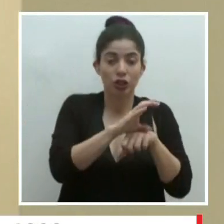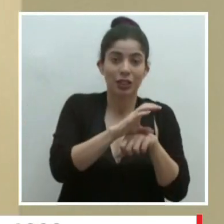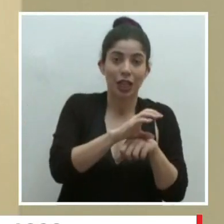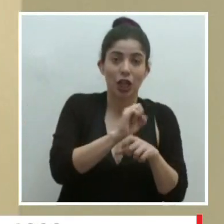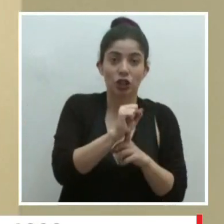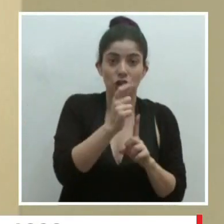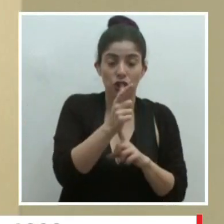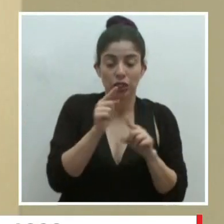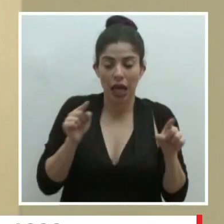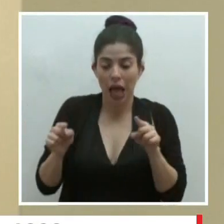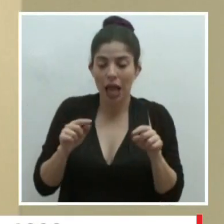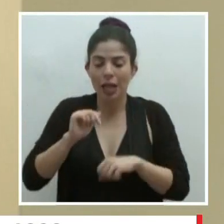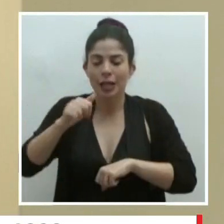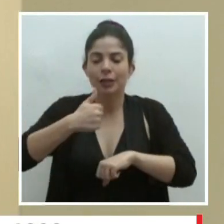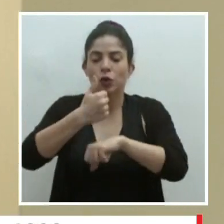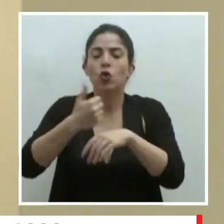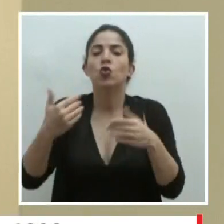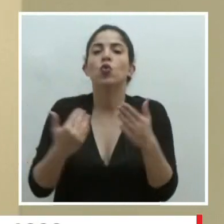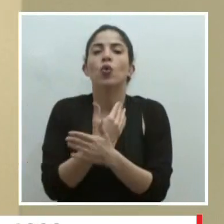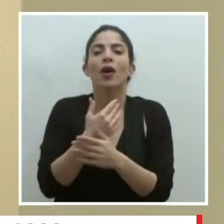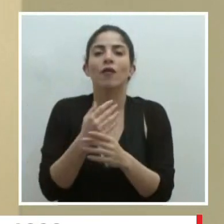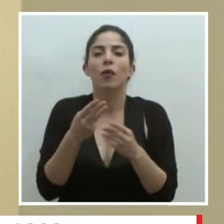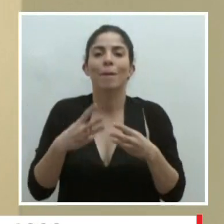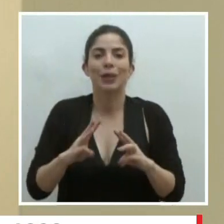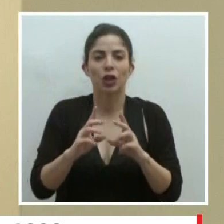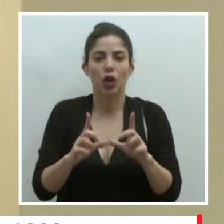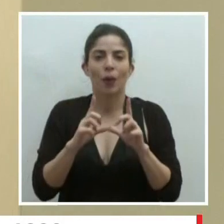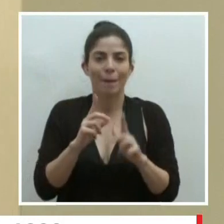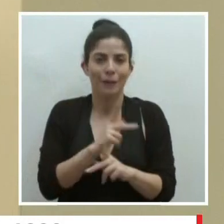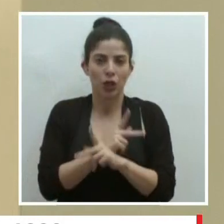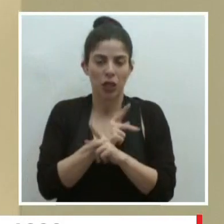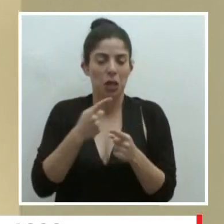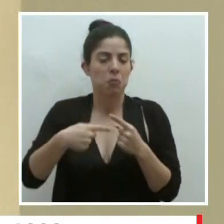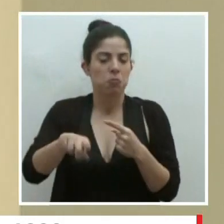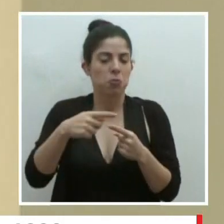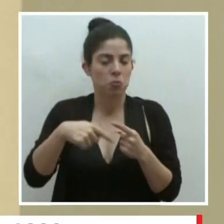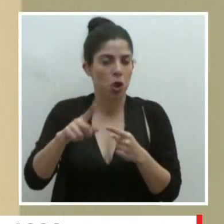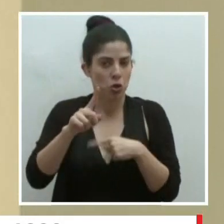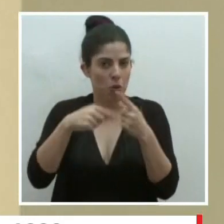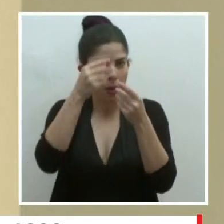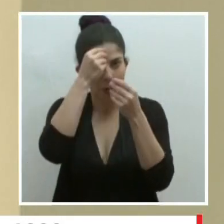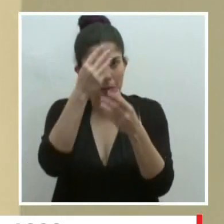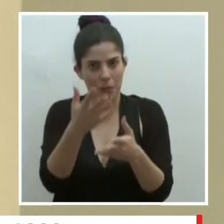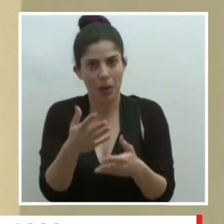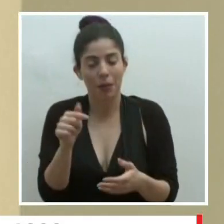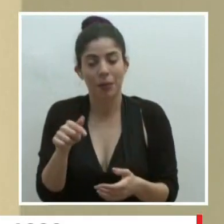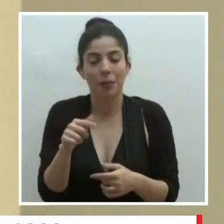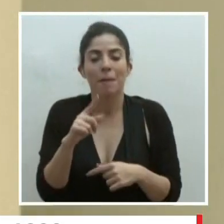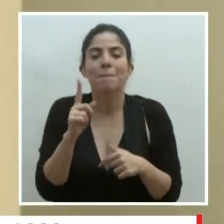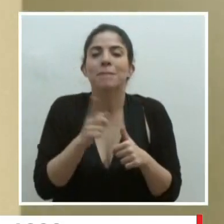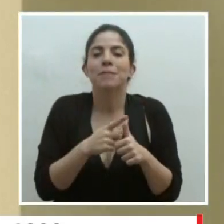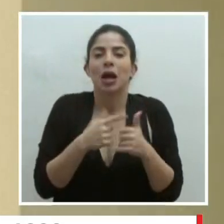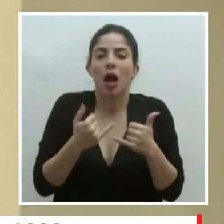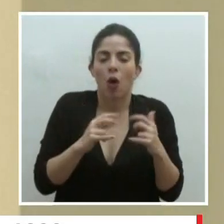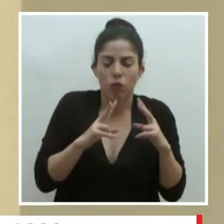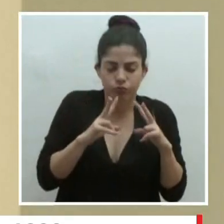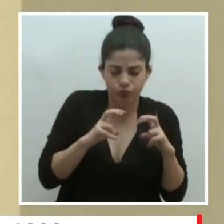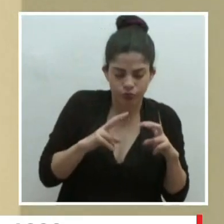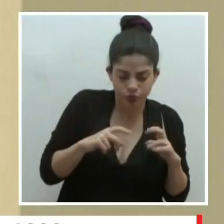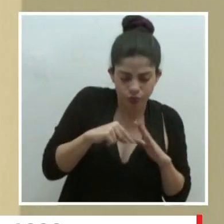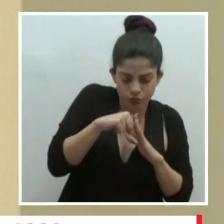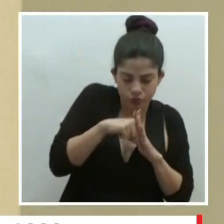una nueva modalidad de proteger que será anunciada próximamente, en la cual estaremos entrando con un análisis más profundo